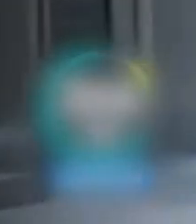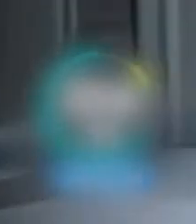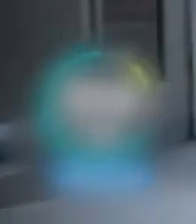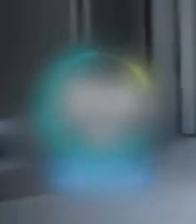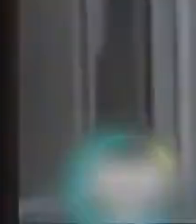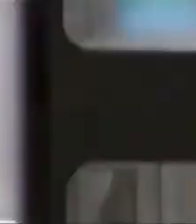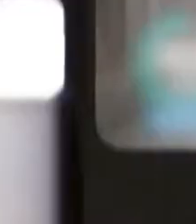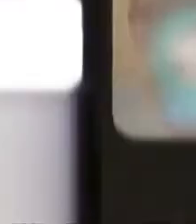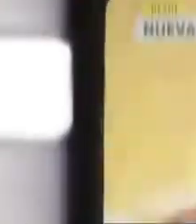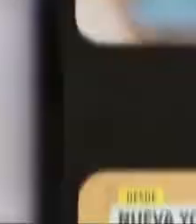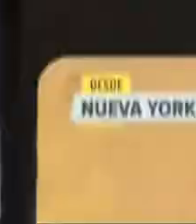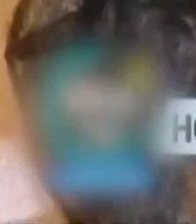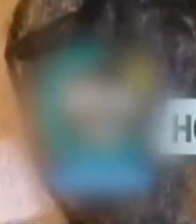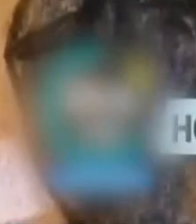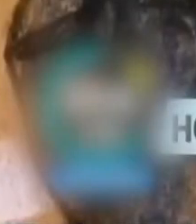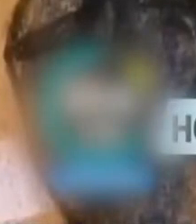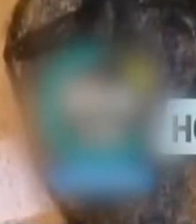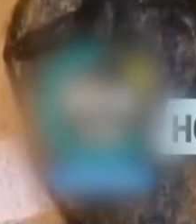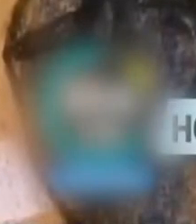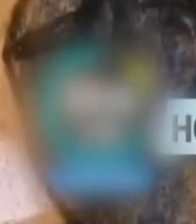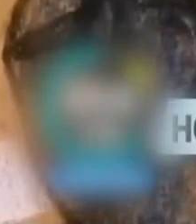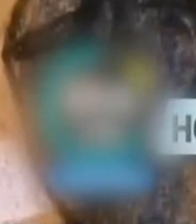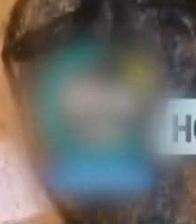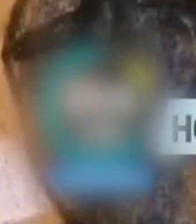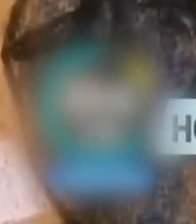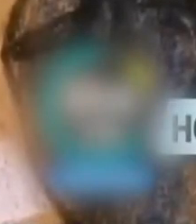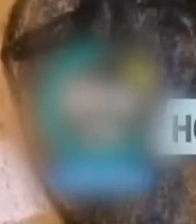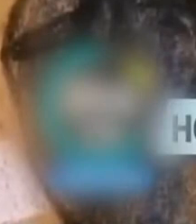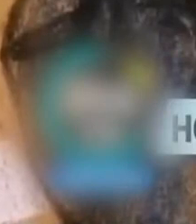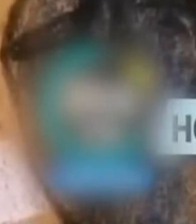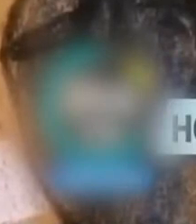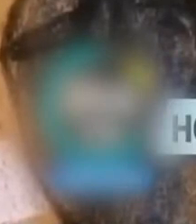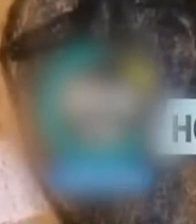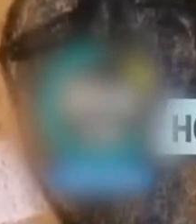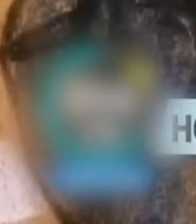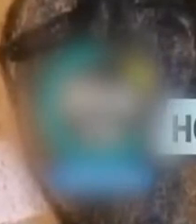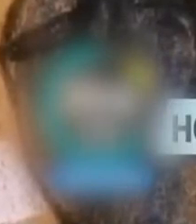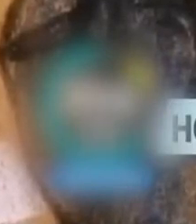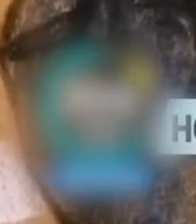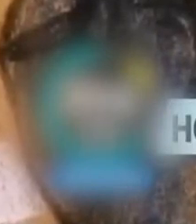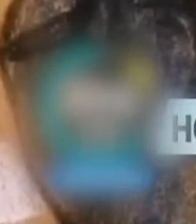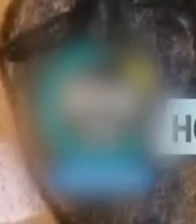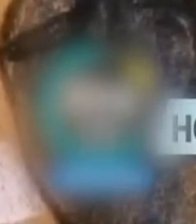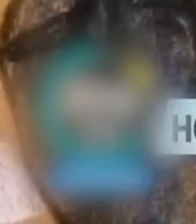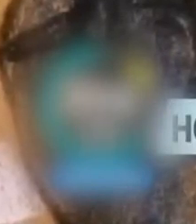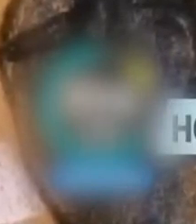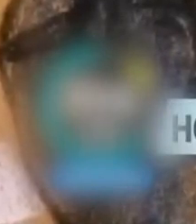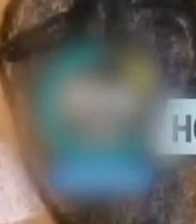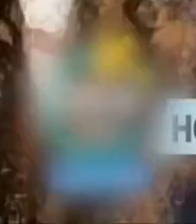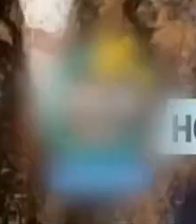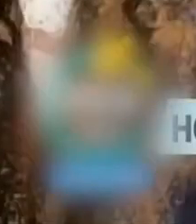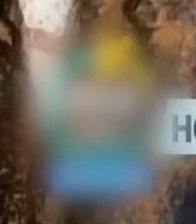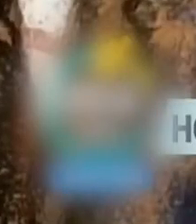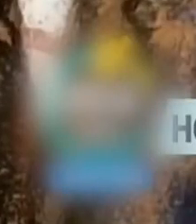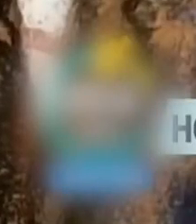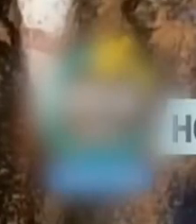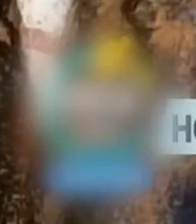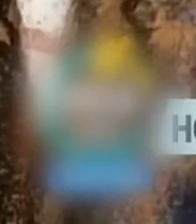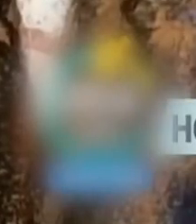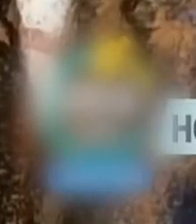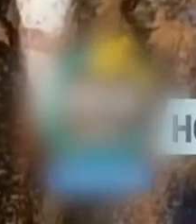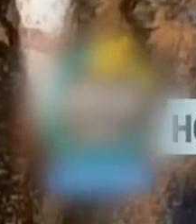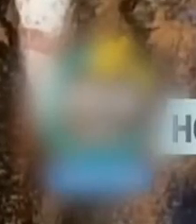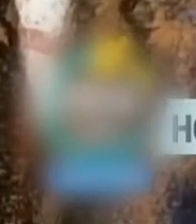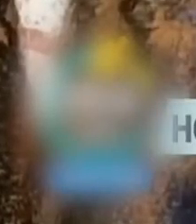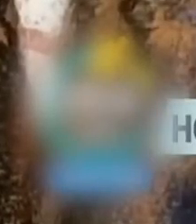tipo en contra del acusado, a diferencia de las dos audiencias anteriores. En cambio, la Fiscalía llamó a múltiples testigos para sentar las bases de argumentos que